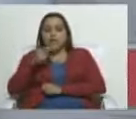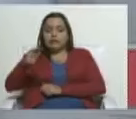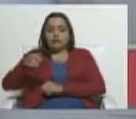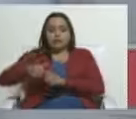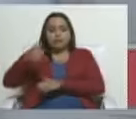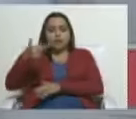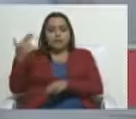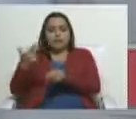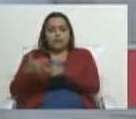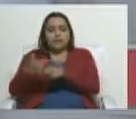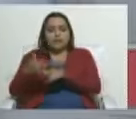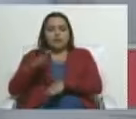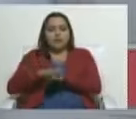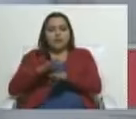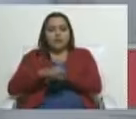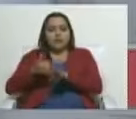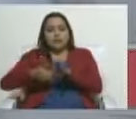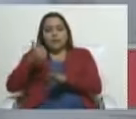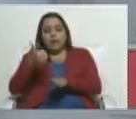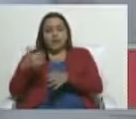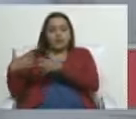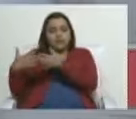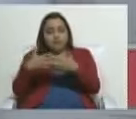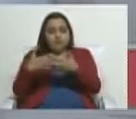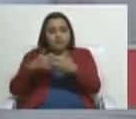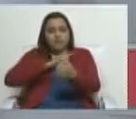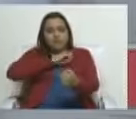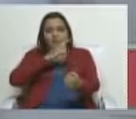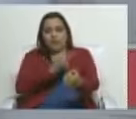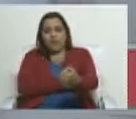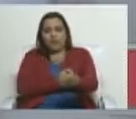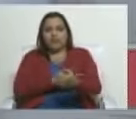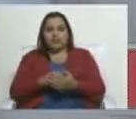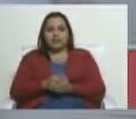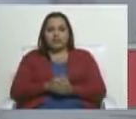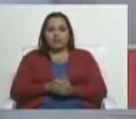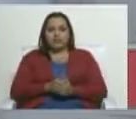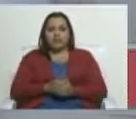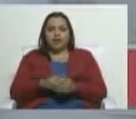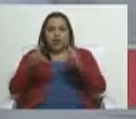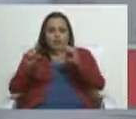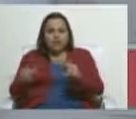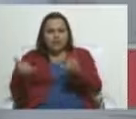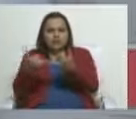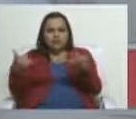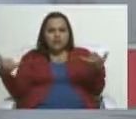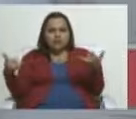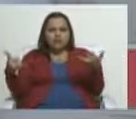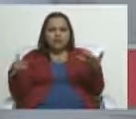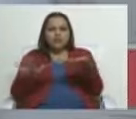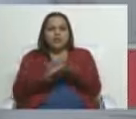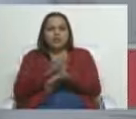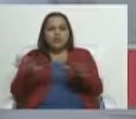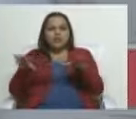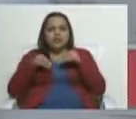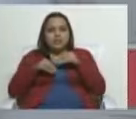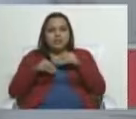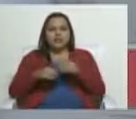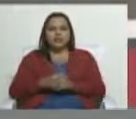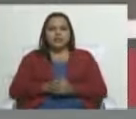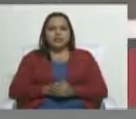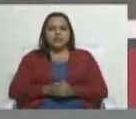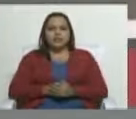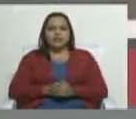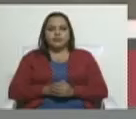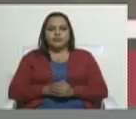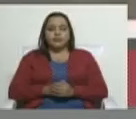peligroso porque es mucho más radical, mucho más violento, con menos limitaciones en cuanto al reconocimiento de lo que es.